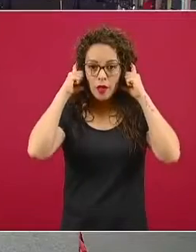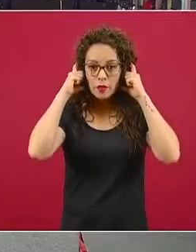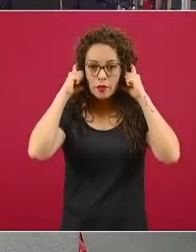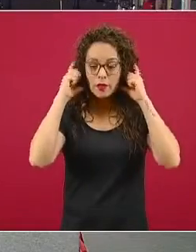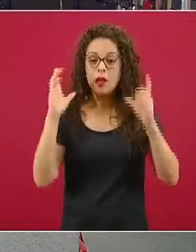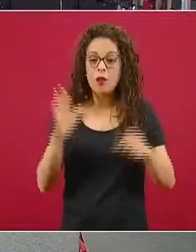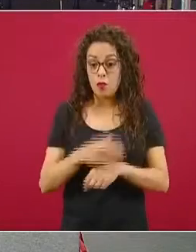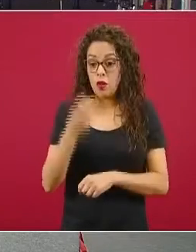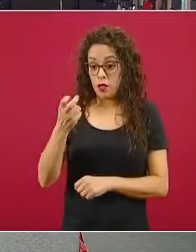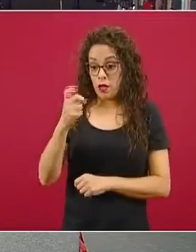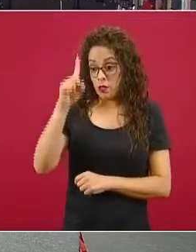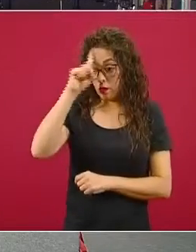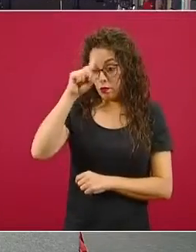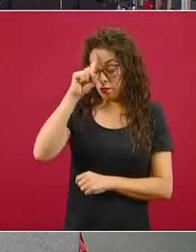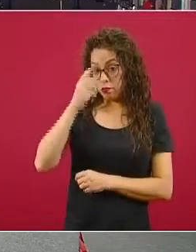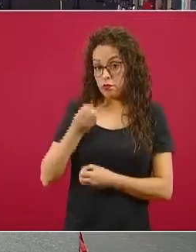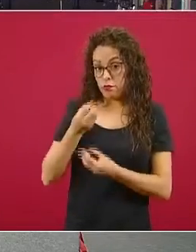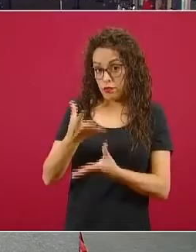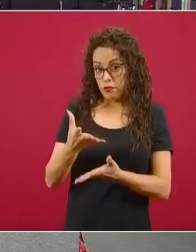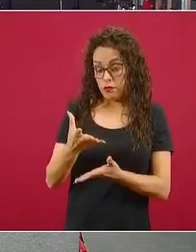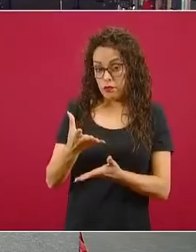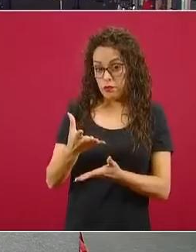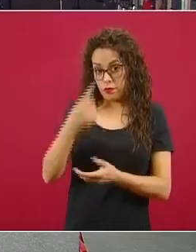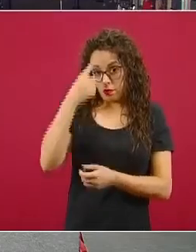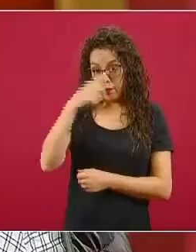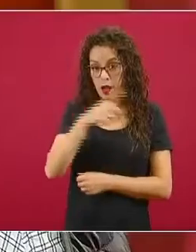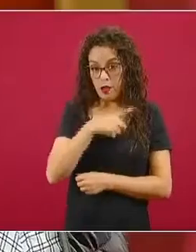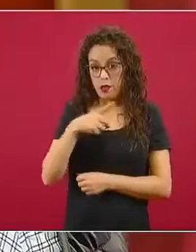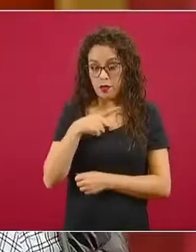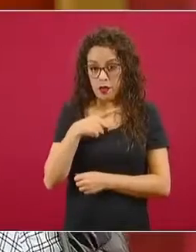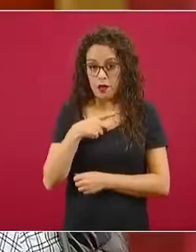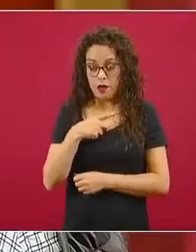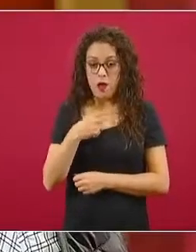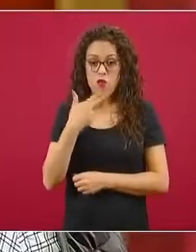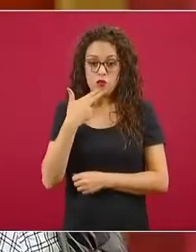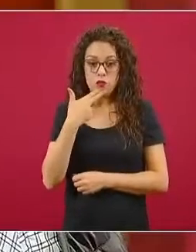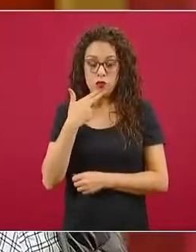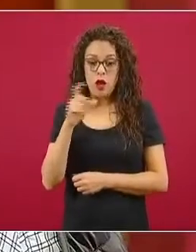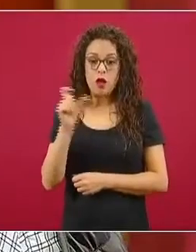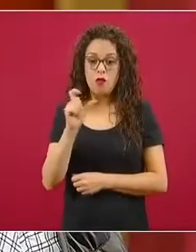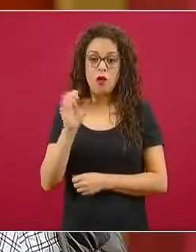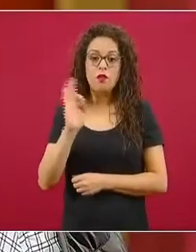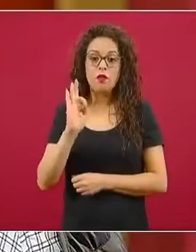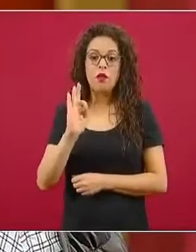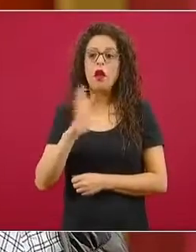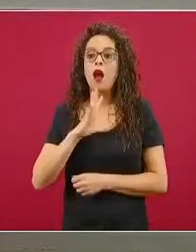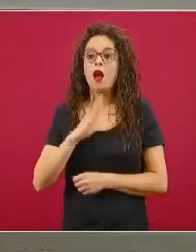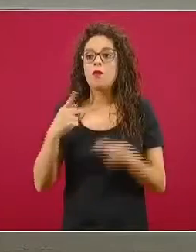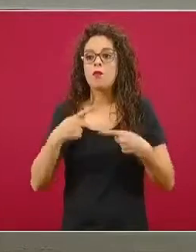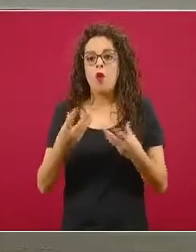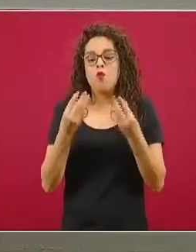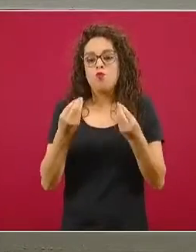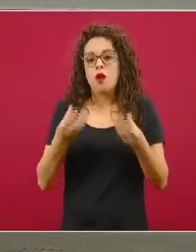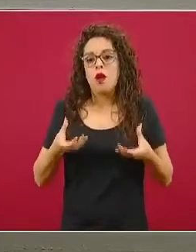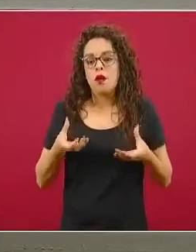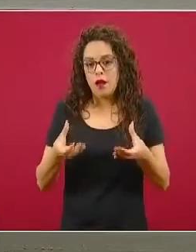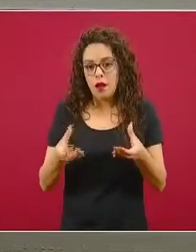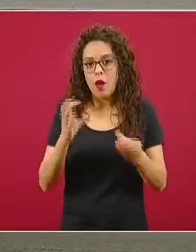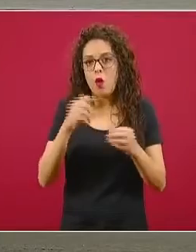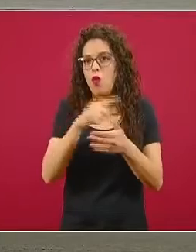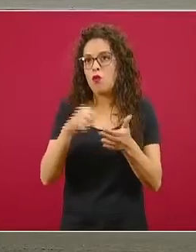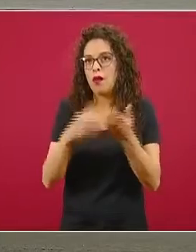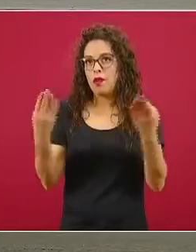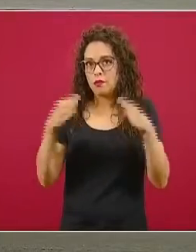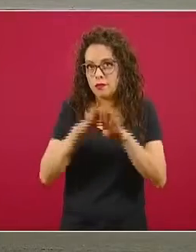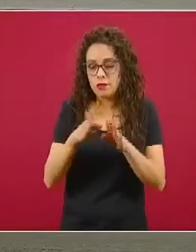se recomienda en este tipo de acciones que la población puede llevar a cabo, que no exista